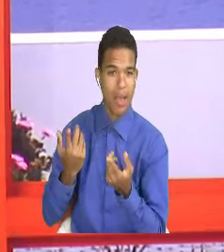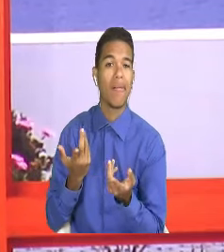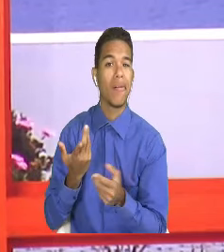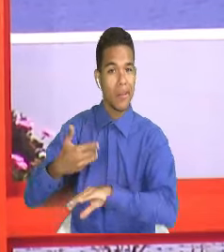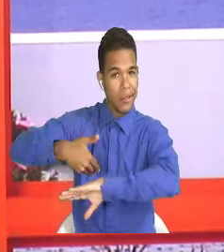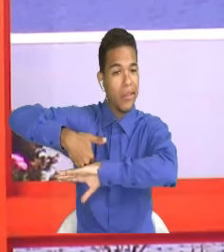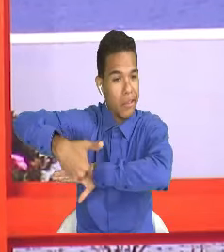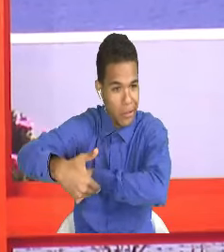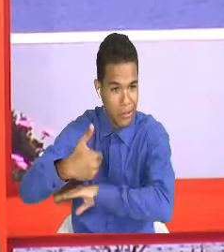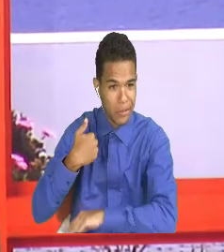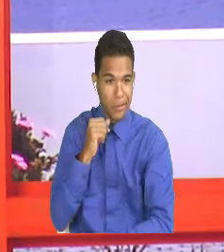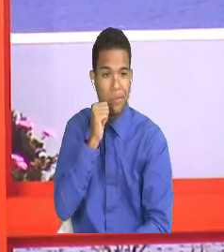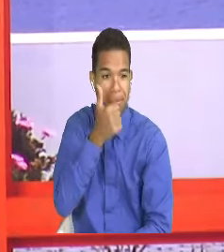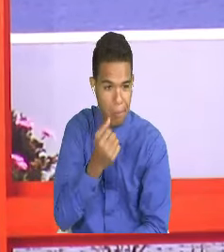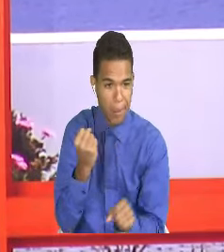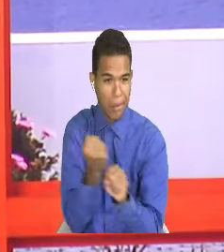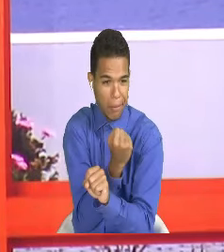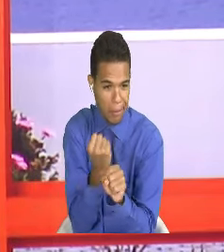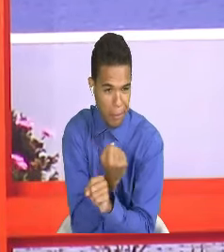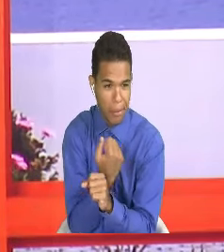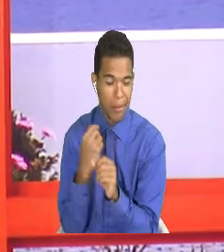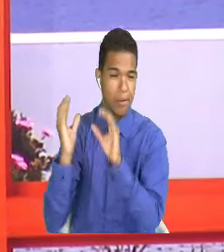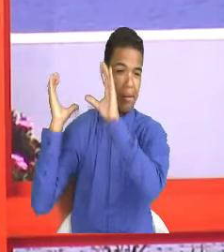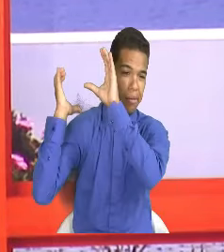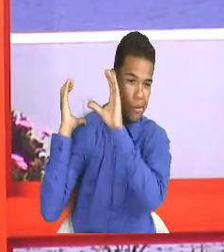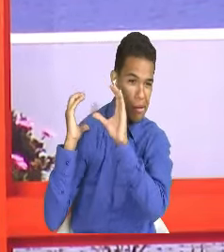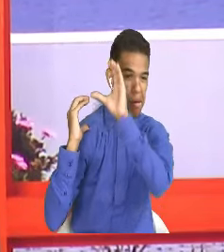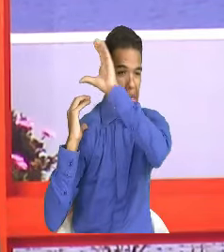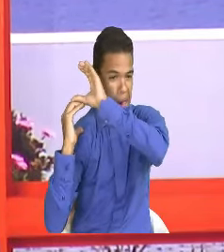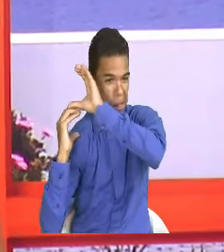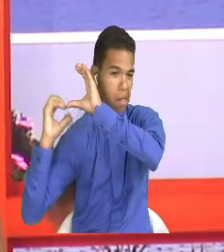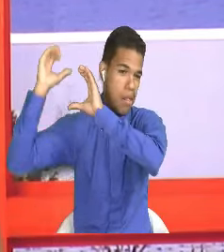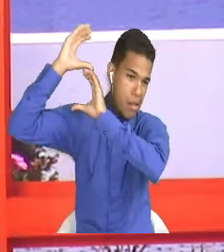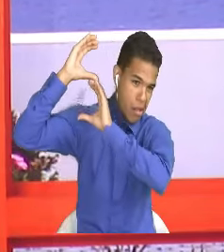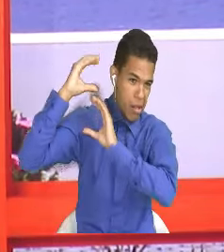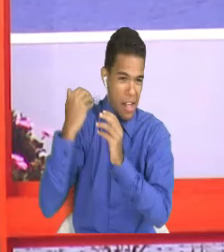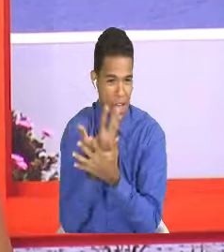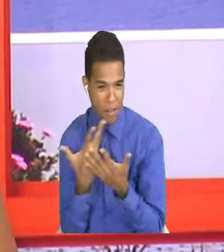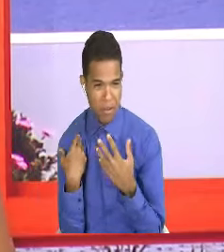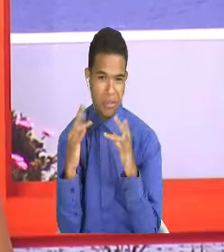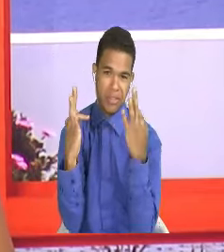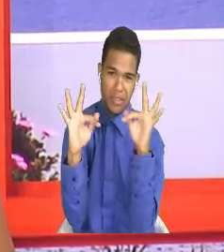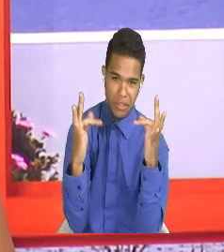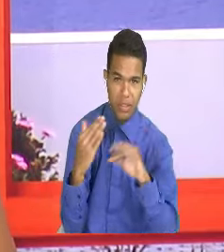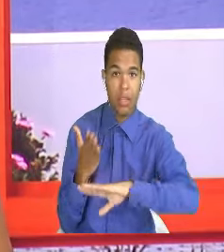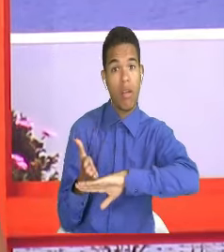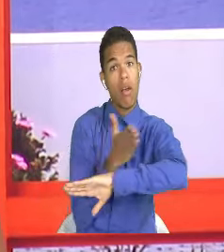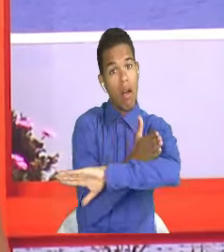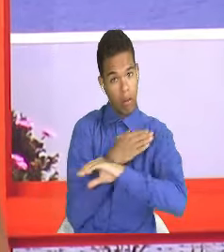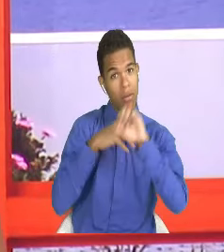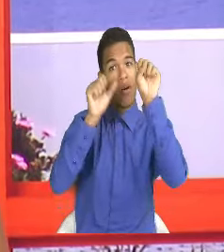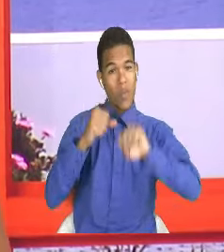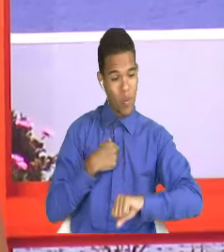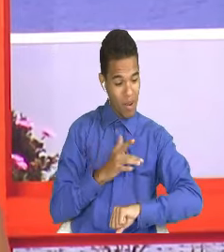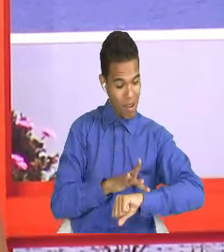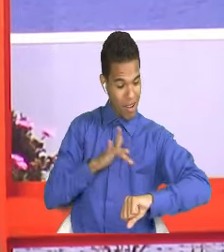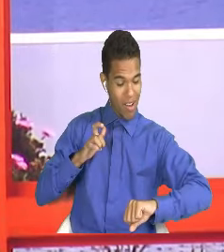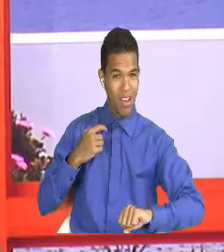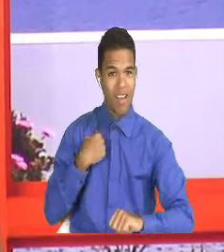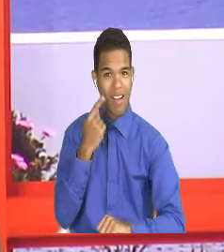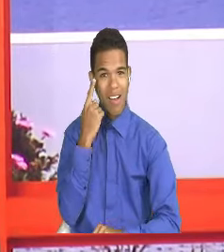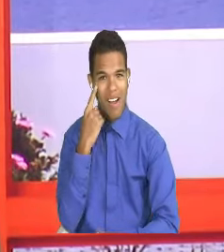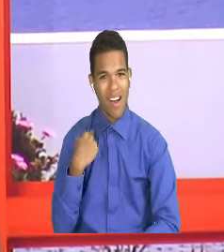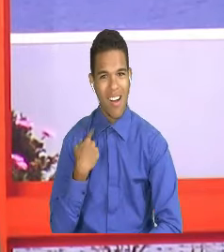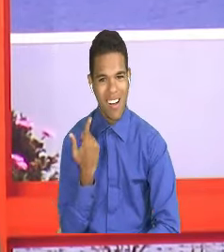el trabajo, todas las cargas que tenemos pendientes, las tareas. Entonces empezar a dormir más temprano, programar nuestro